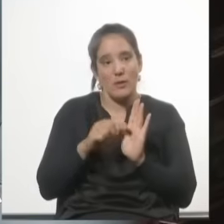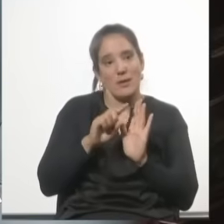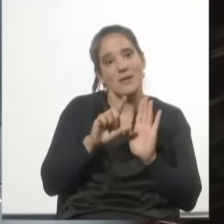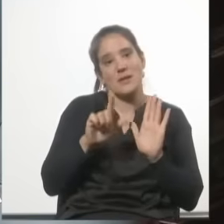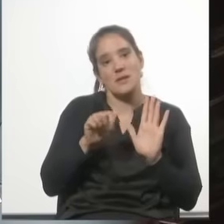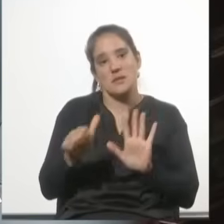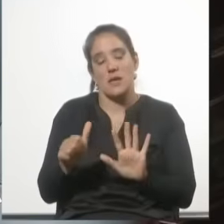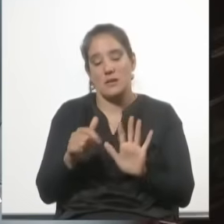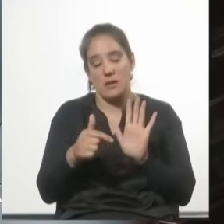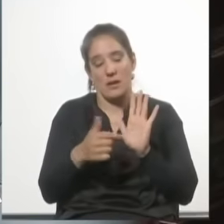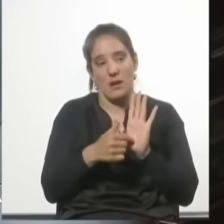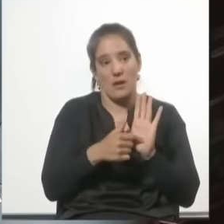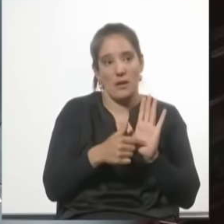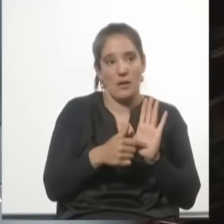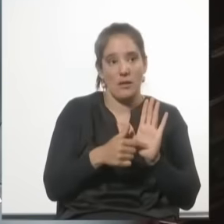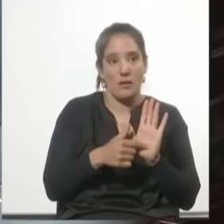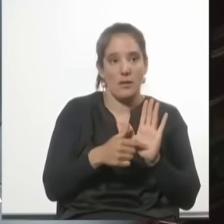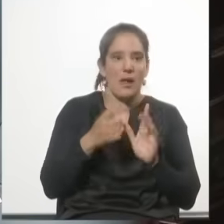allá de ello era una